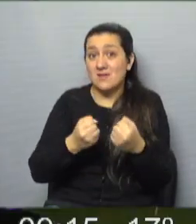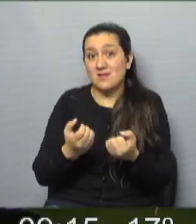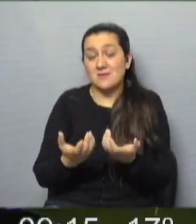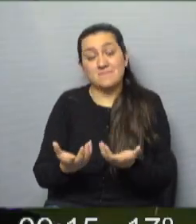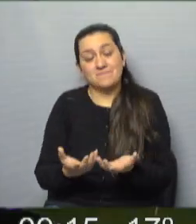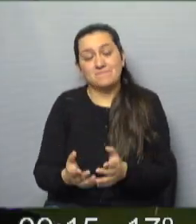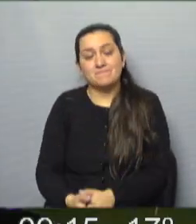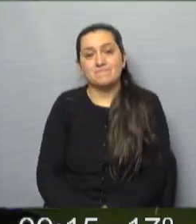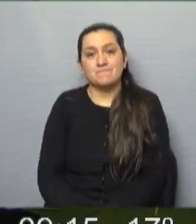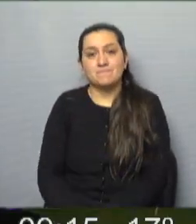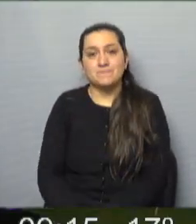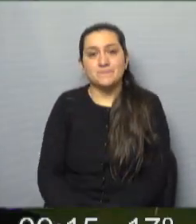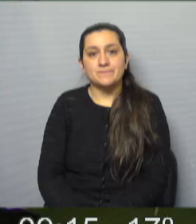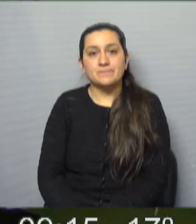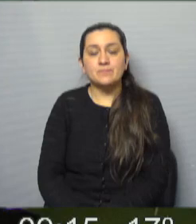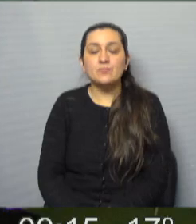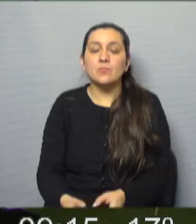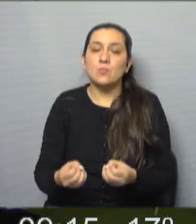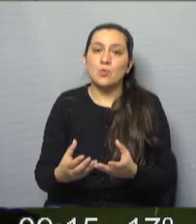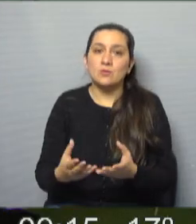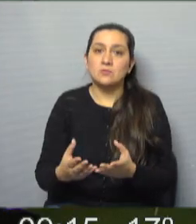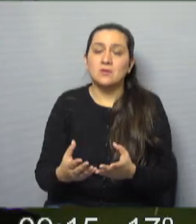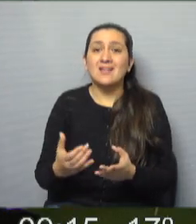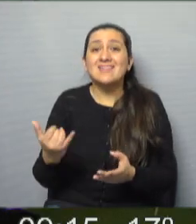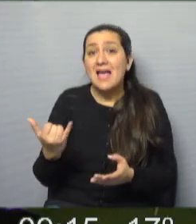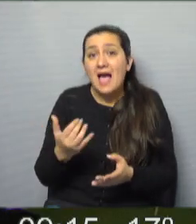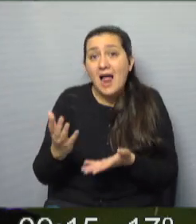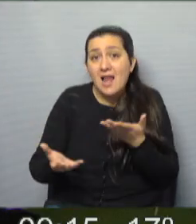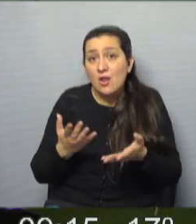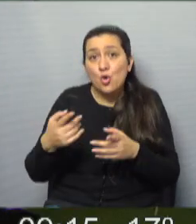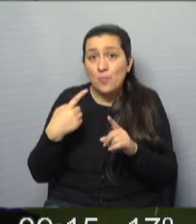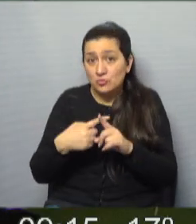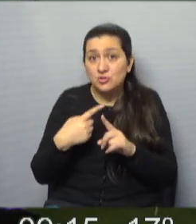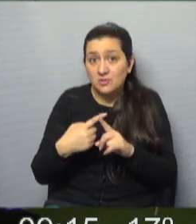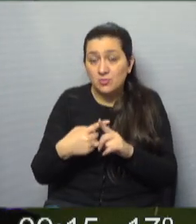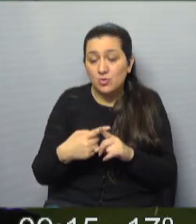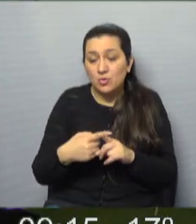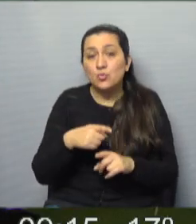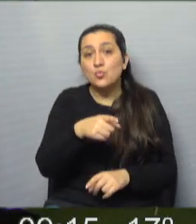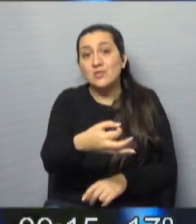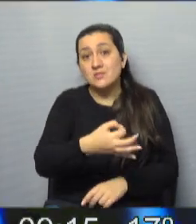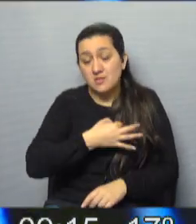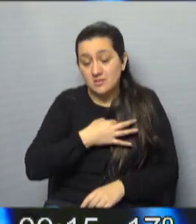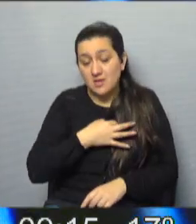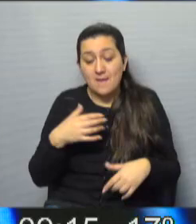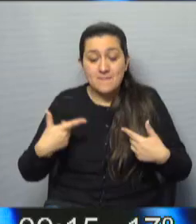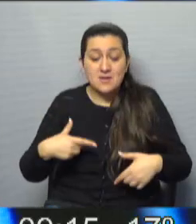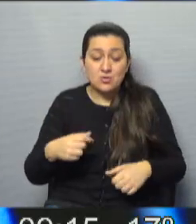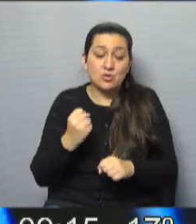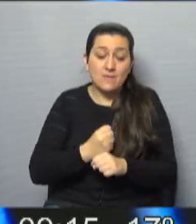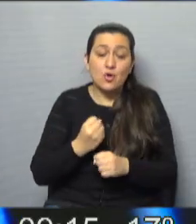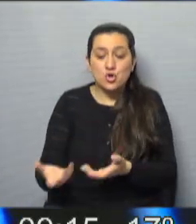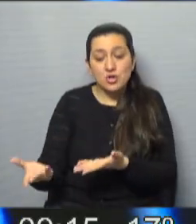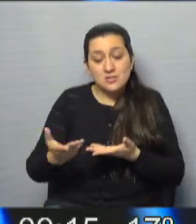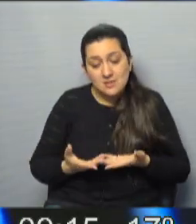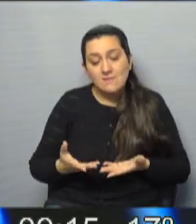exacto, dirían por ahí. Ahora, Daniel, ¿tiene algún aspecto positivo esta iniciativa? Usted decía, el ministro Mieres nos recibe, nos escucha. Ahora,